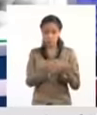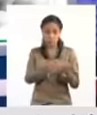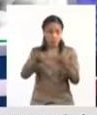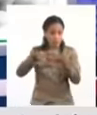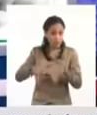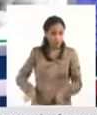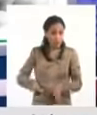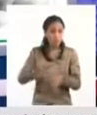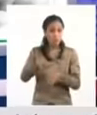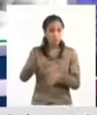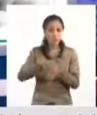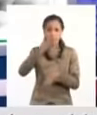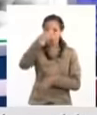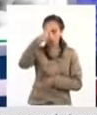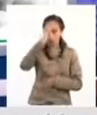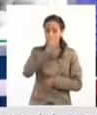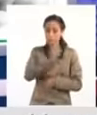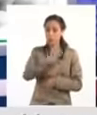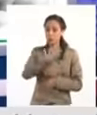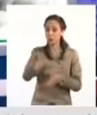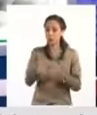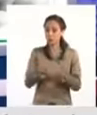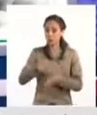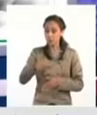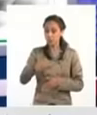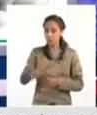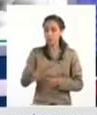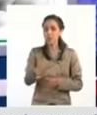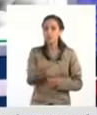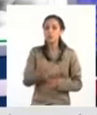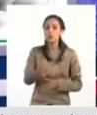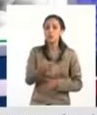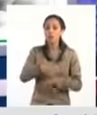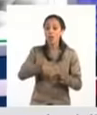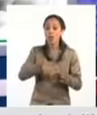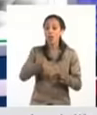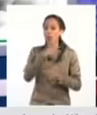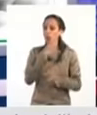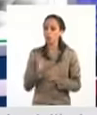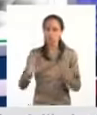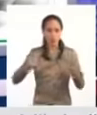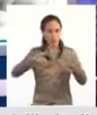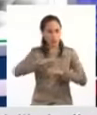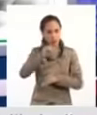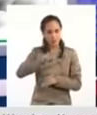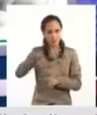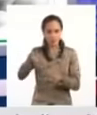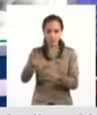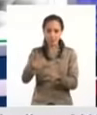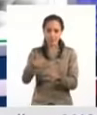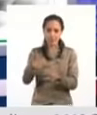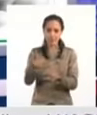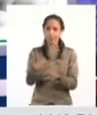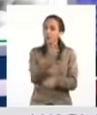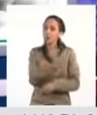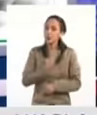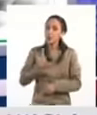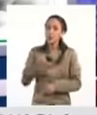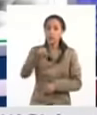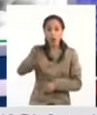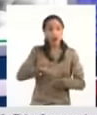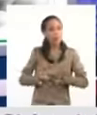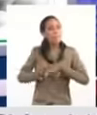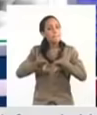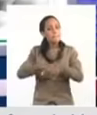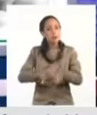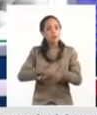días consecutivos, el municipio especial Isla de la Juventud sin transmisión autóctona por la enfermedad. Nosotros nos vamos a una pausa